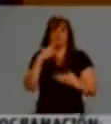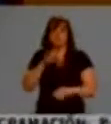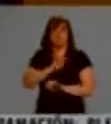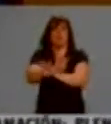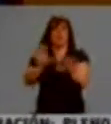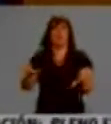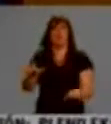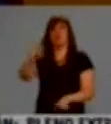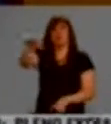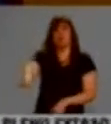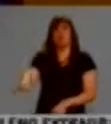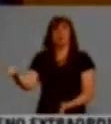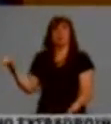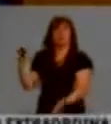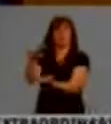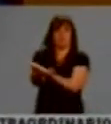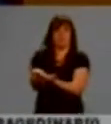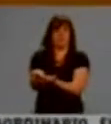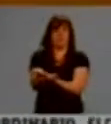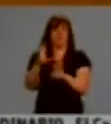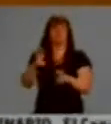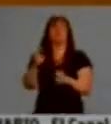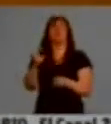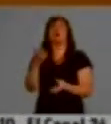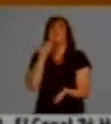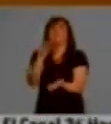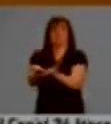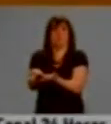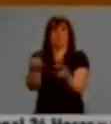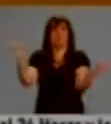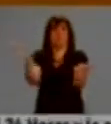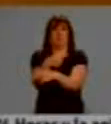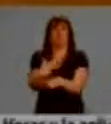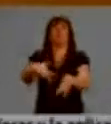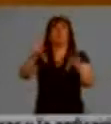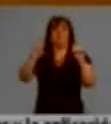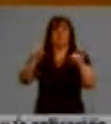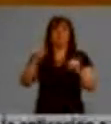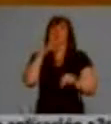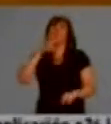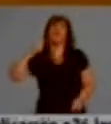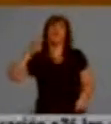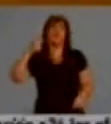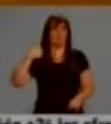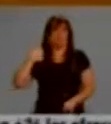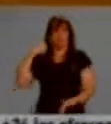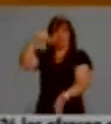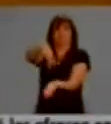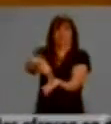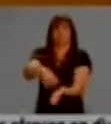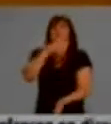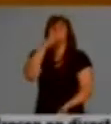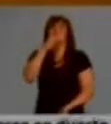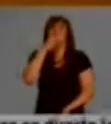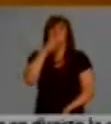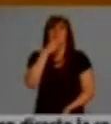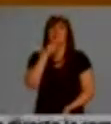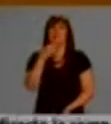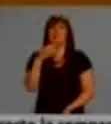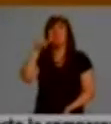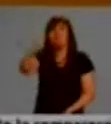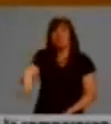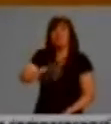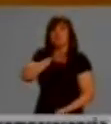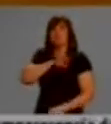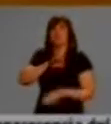la presentación de una moción de censura como una amenaza para que yo comparezca en esta Cámara. No me amenace, señor